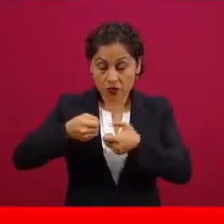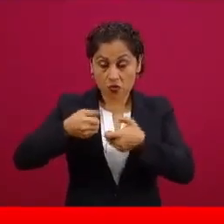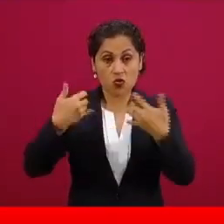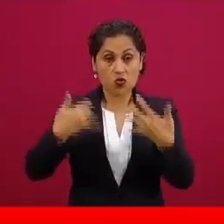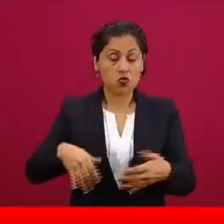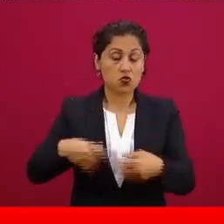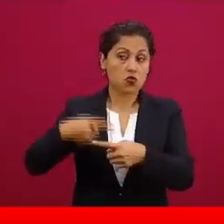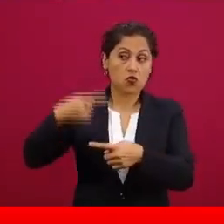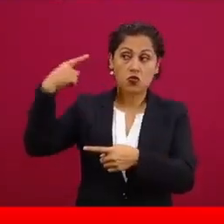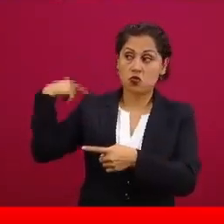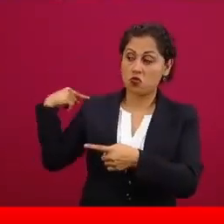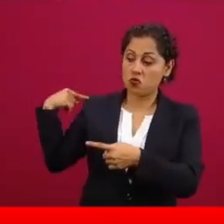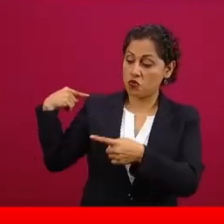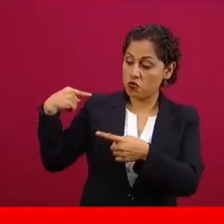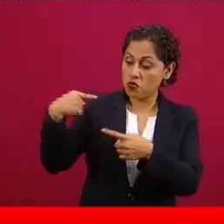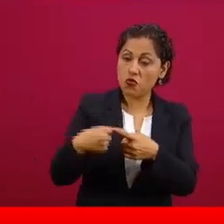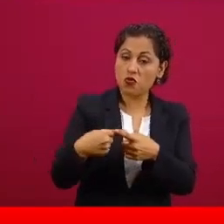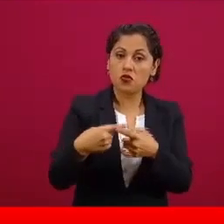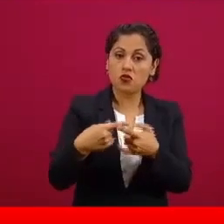Pues